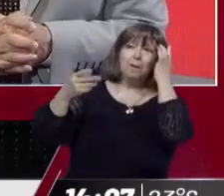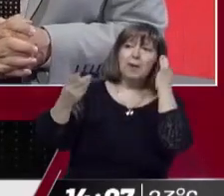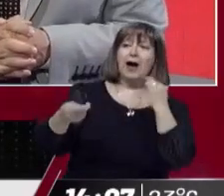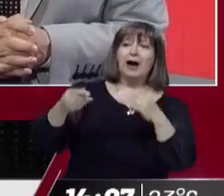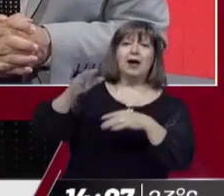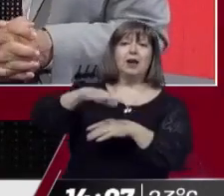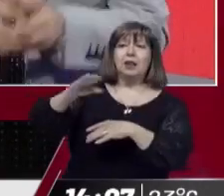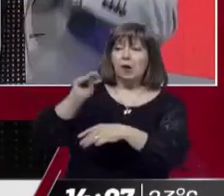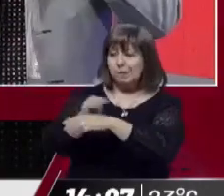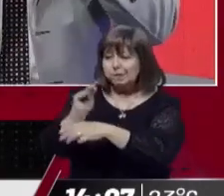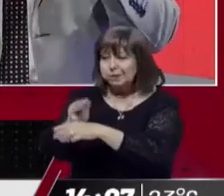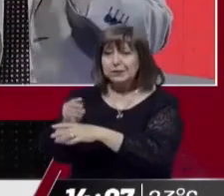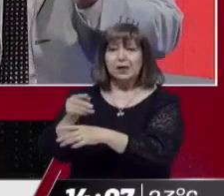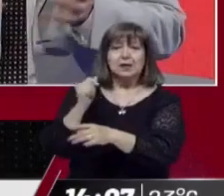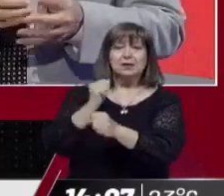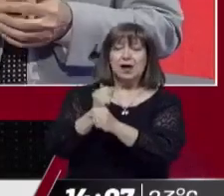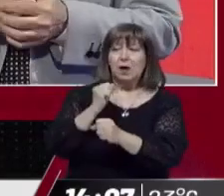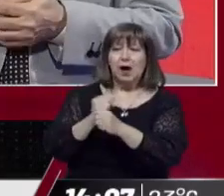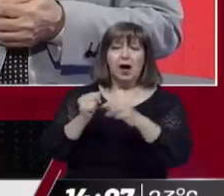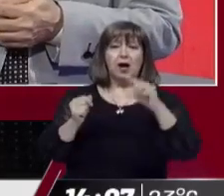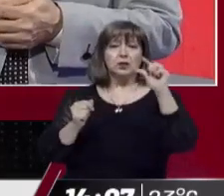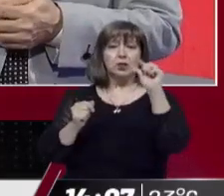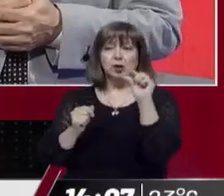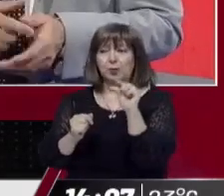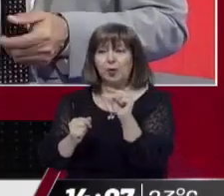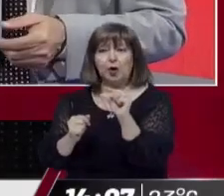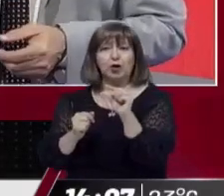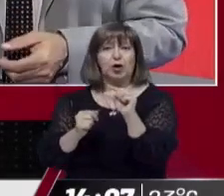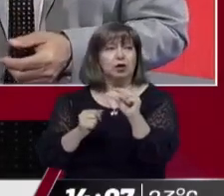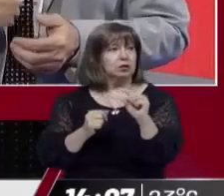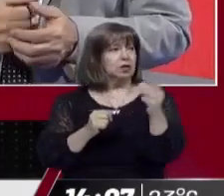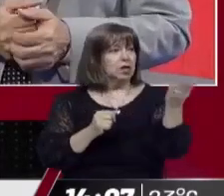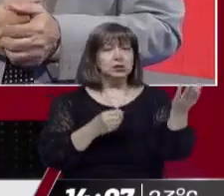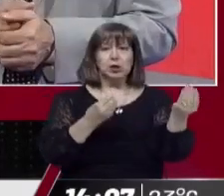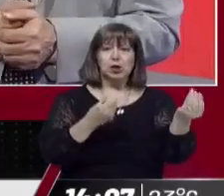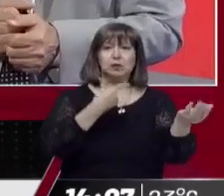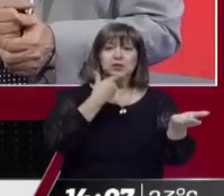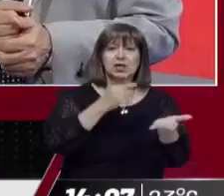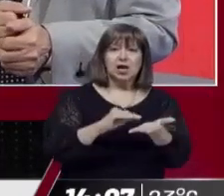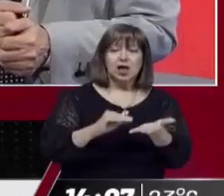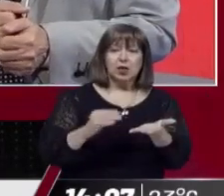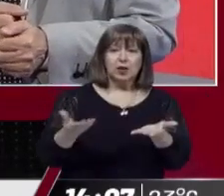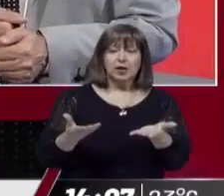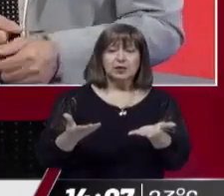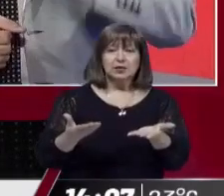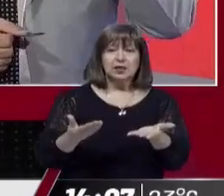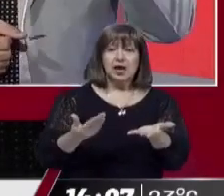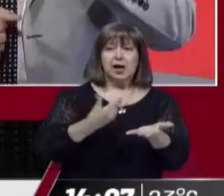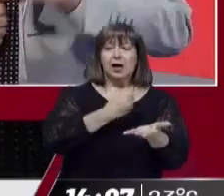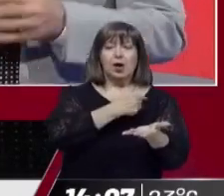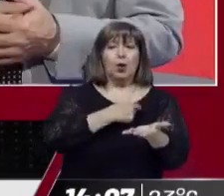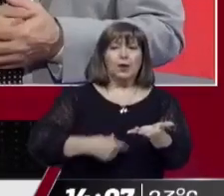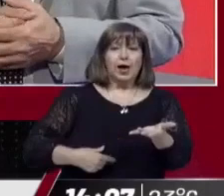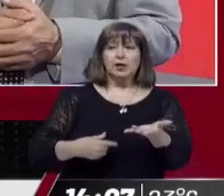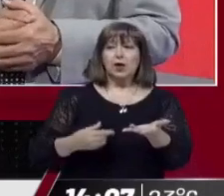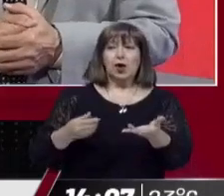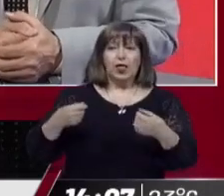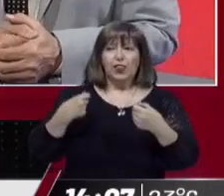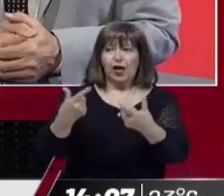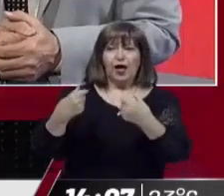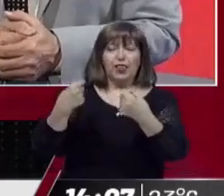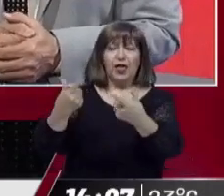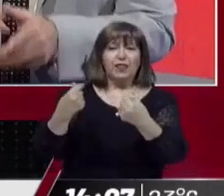República Argentina. Entonces, no se condice con el estado de situación, con los ajustes que está aplicando el Poder Ejecutivo, con eso de que no hay